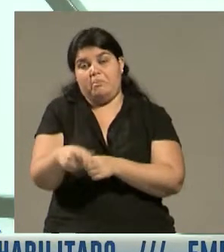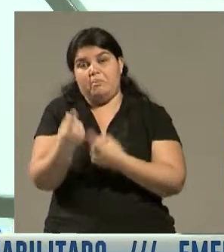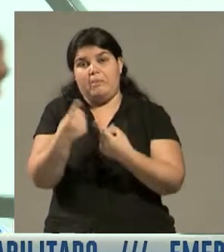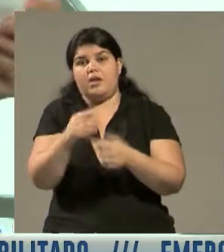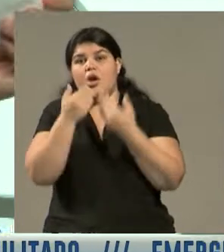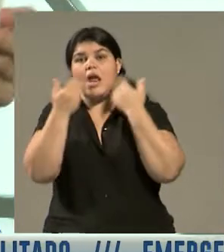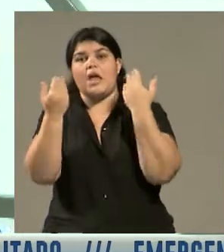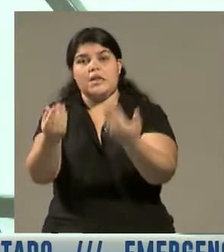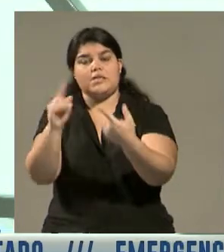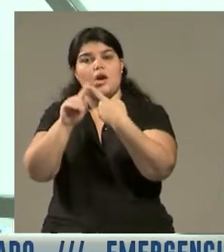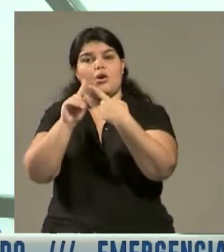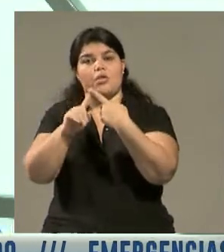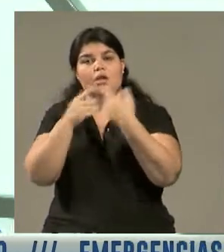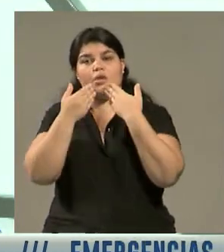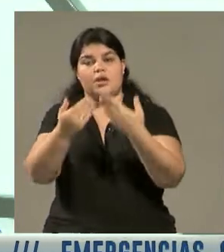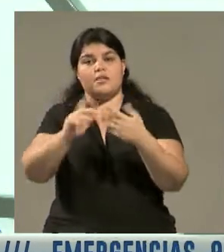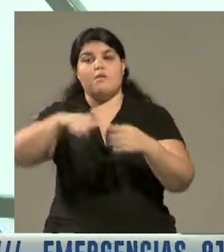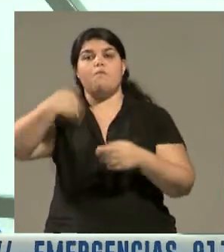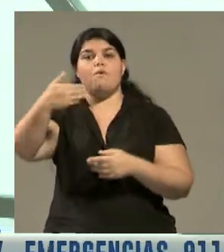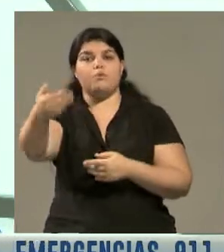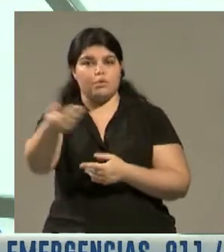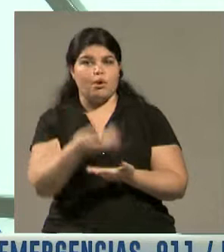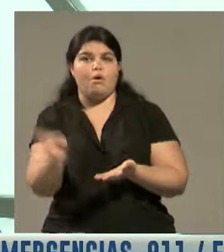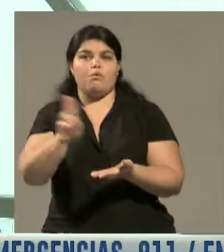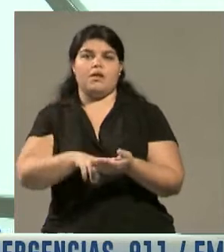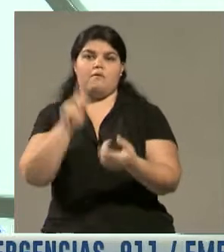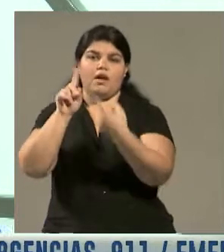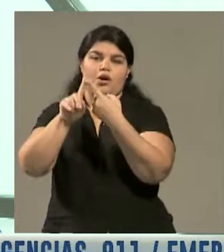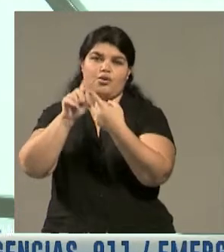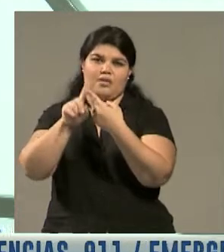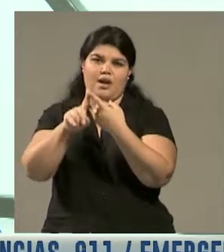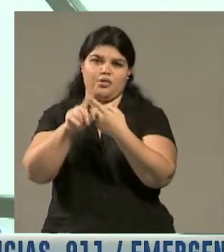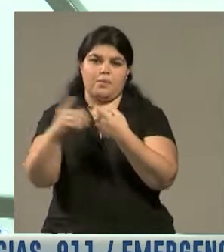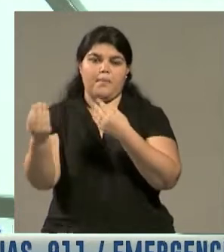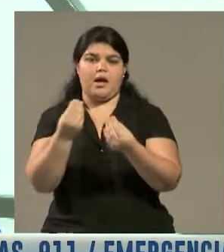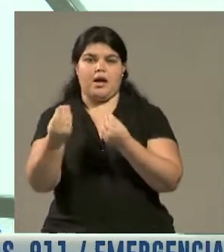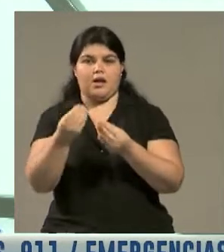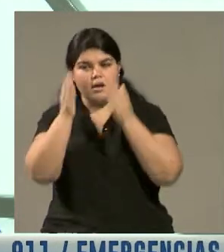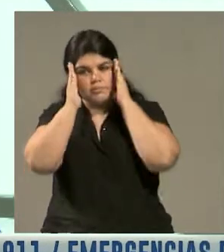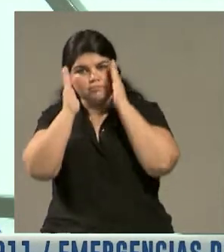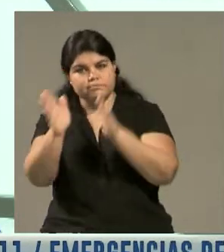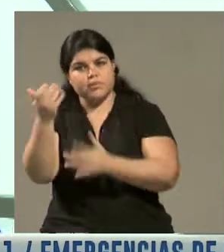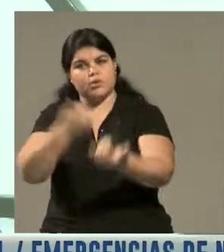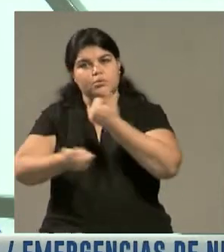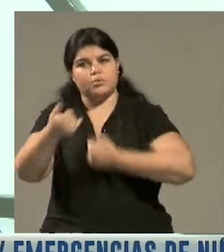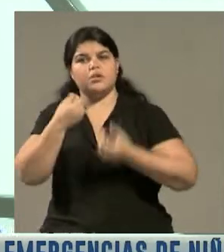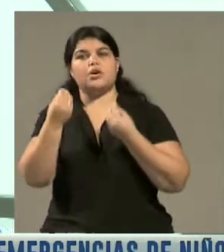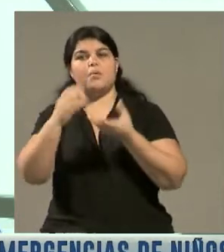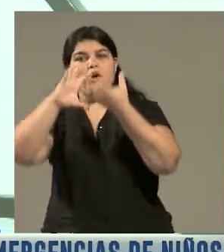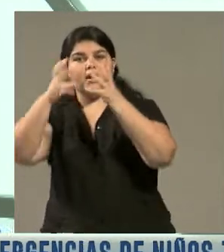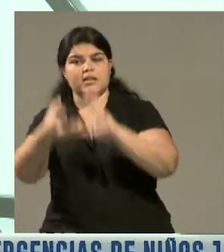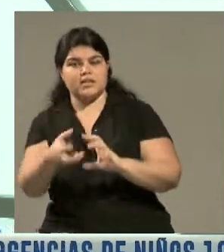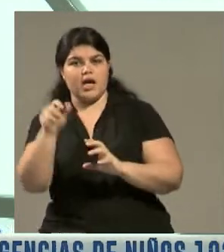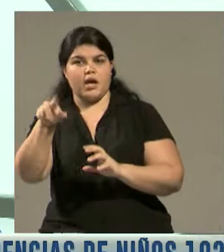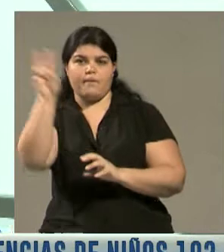y seguramente en los próximos días, si podemos, estaremos comunicándonos con ella para seguir de cerca este tema, esta crisis que